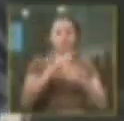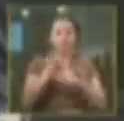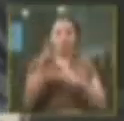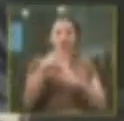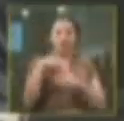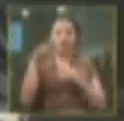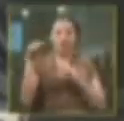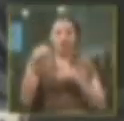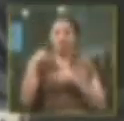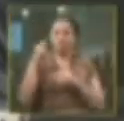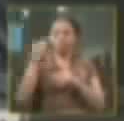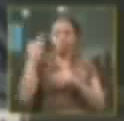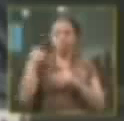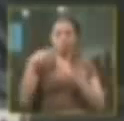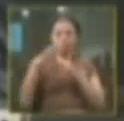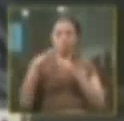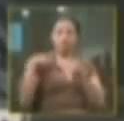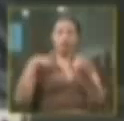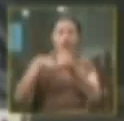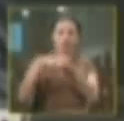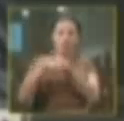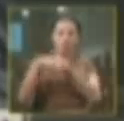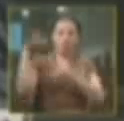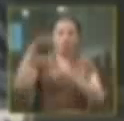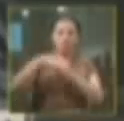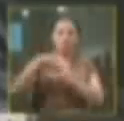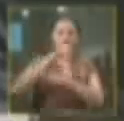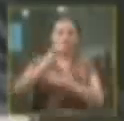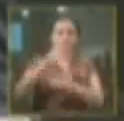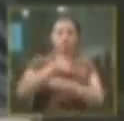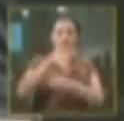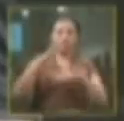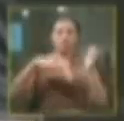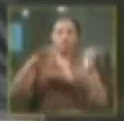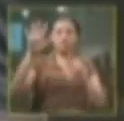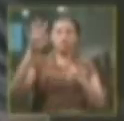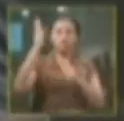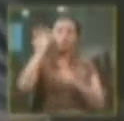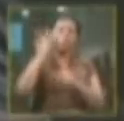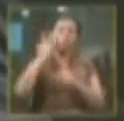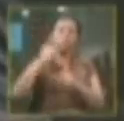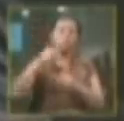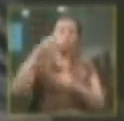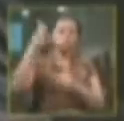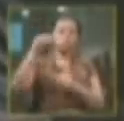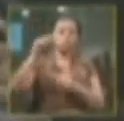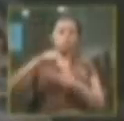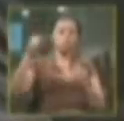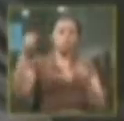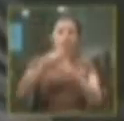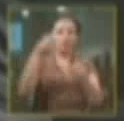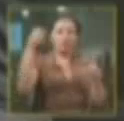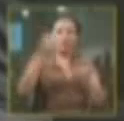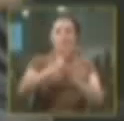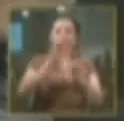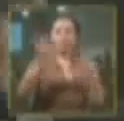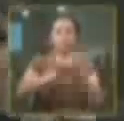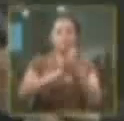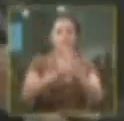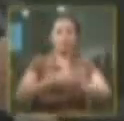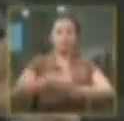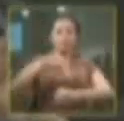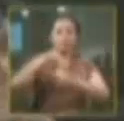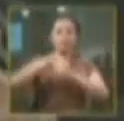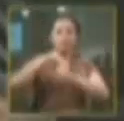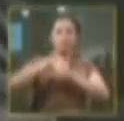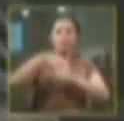ya habló hace un momento, él va a apoyar la votación en el sentido de que los 5 días no son afectados en absoluto por trabajar